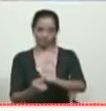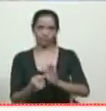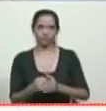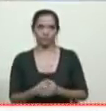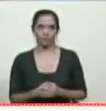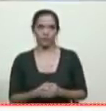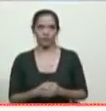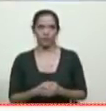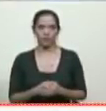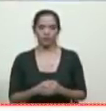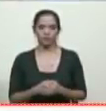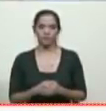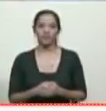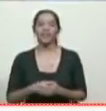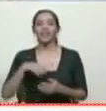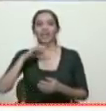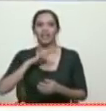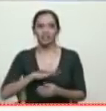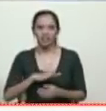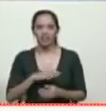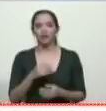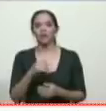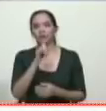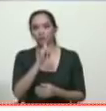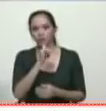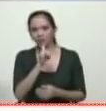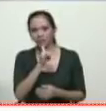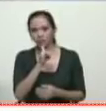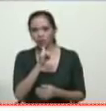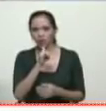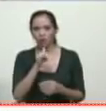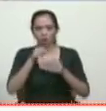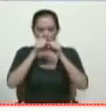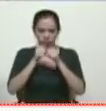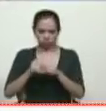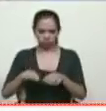Está rodando una información de forma viral